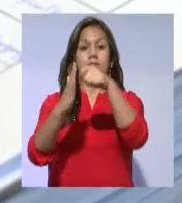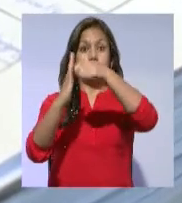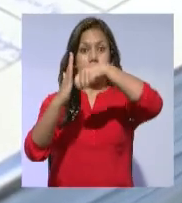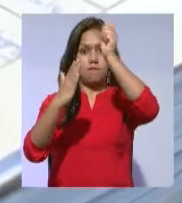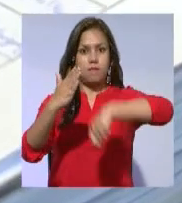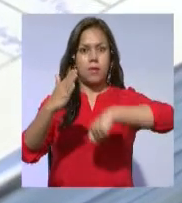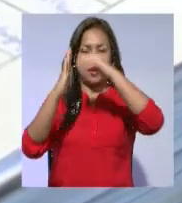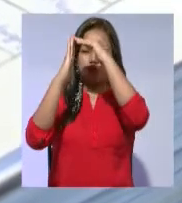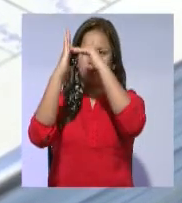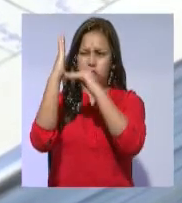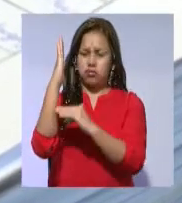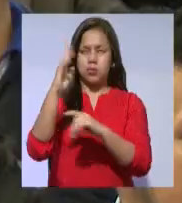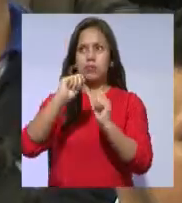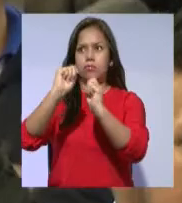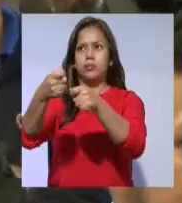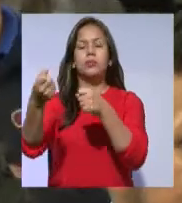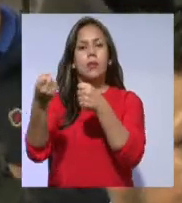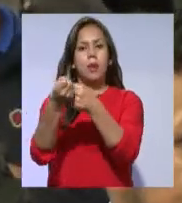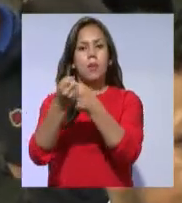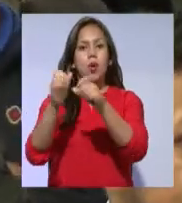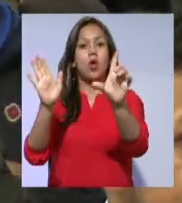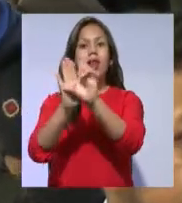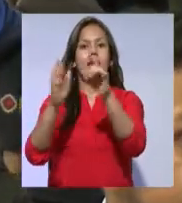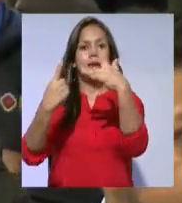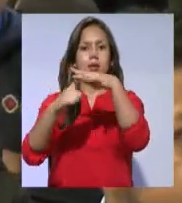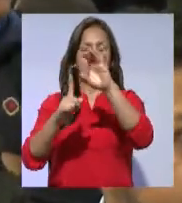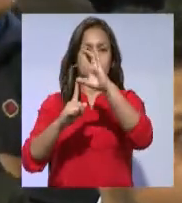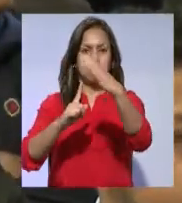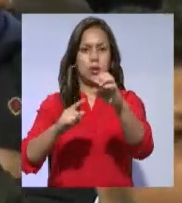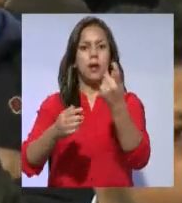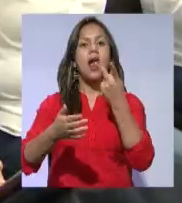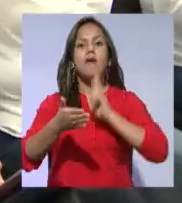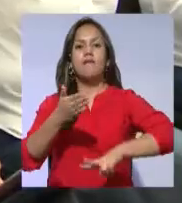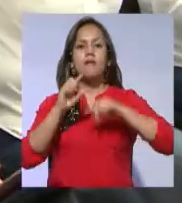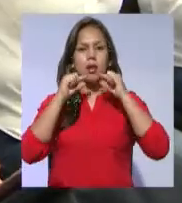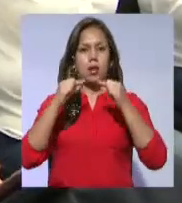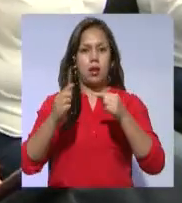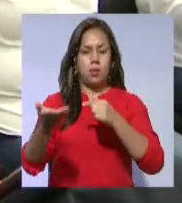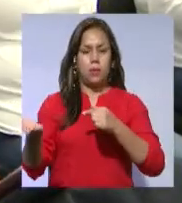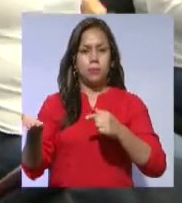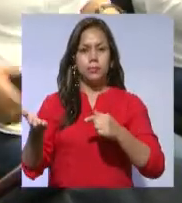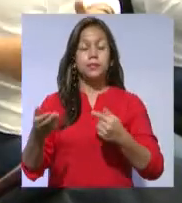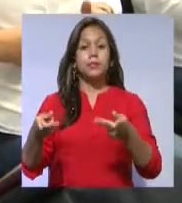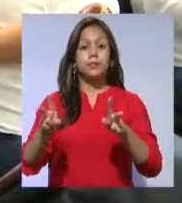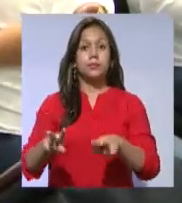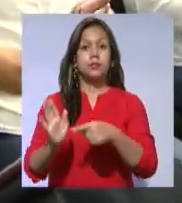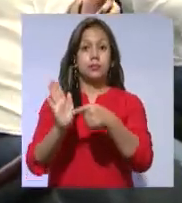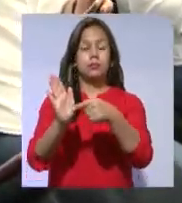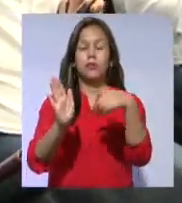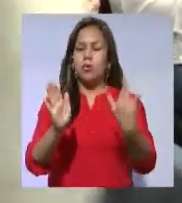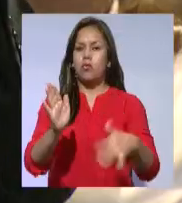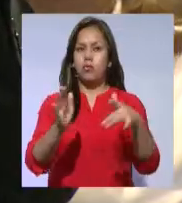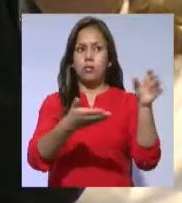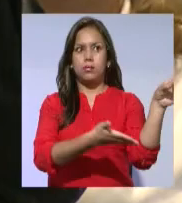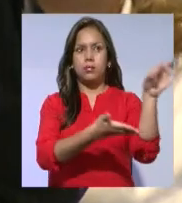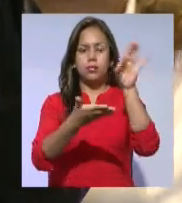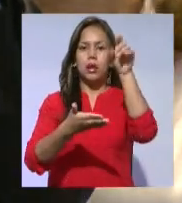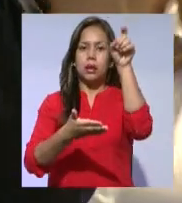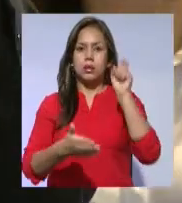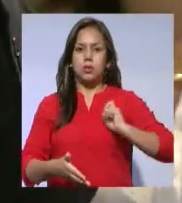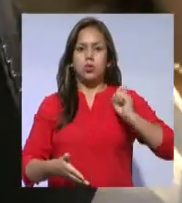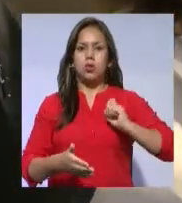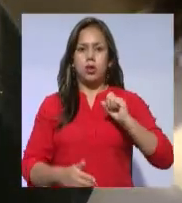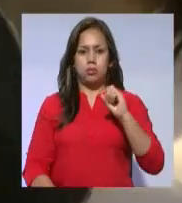reforma a la ley orgánica intercultural bilingüe wilmer santacruz titular de la red de maestros sostuvo que es fundamental subir los sueldos a los